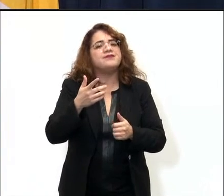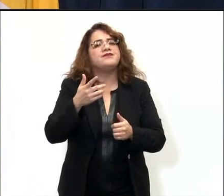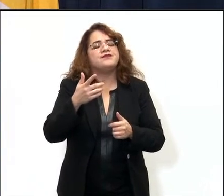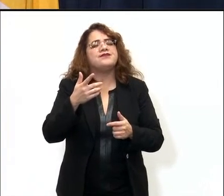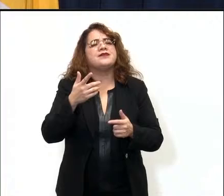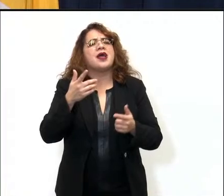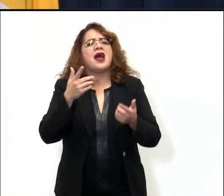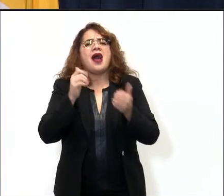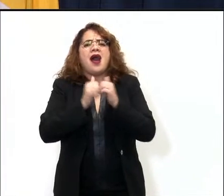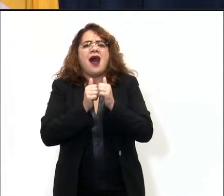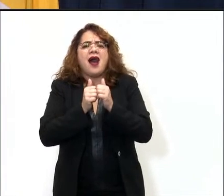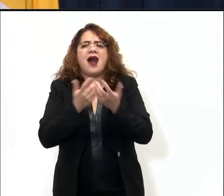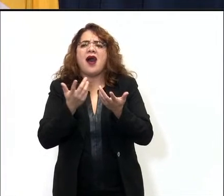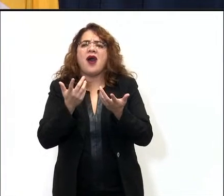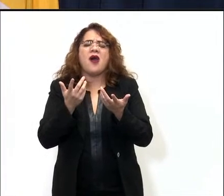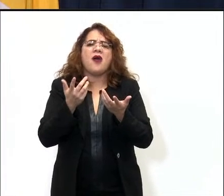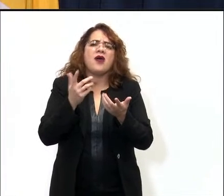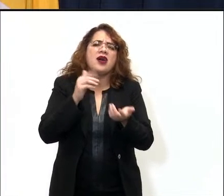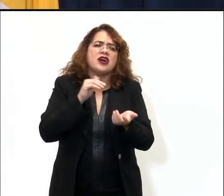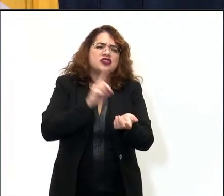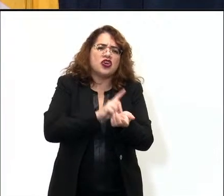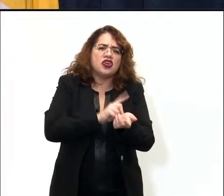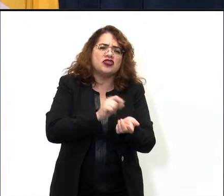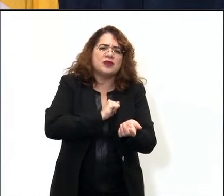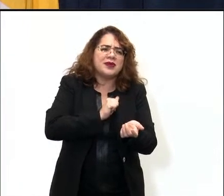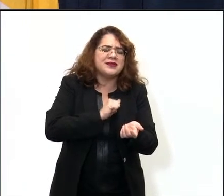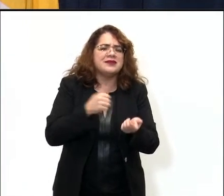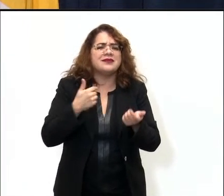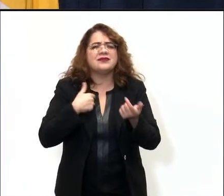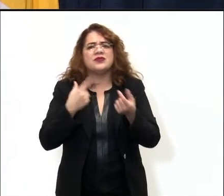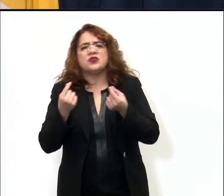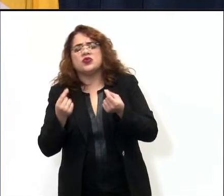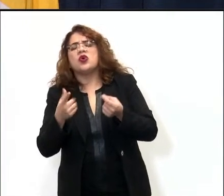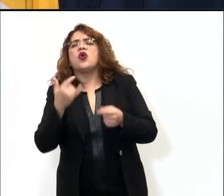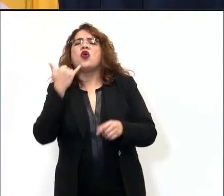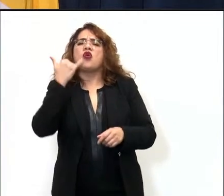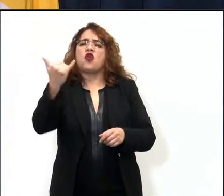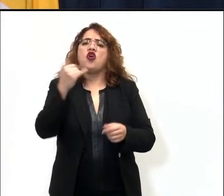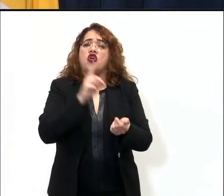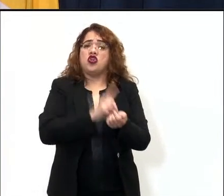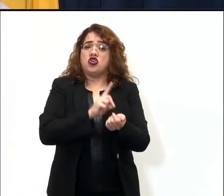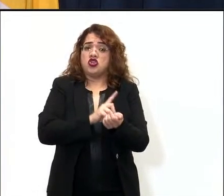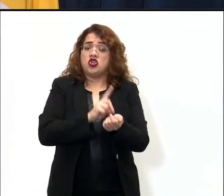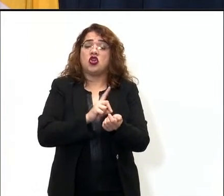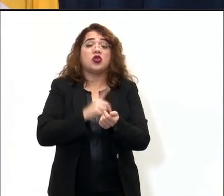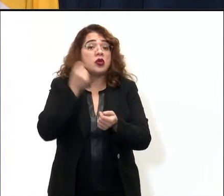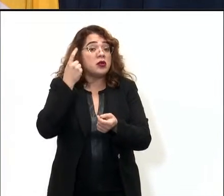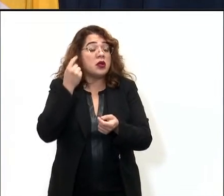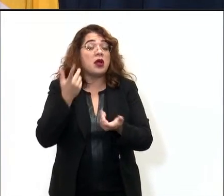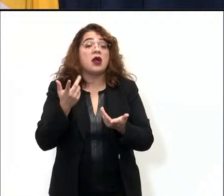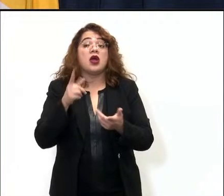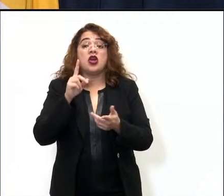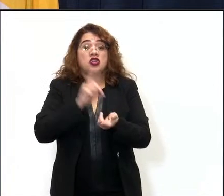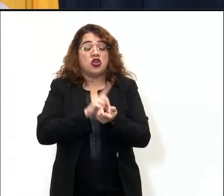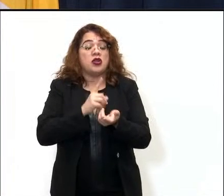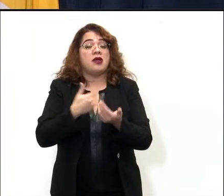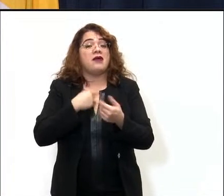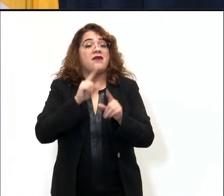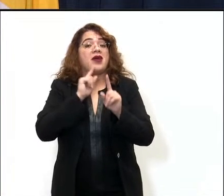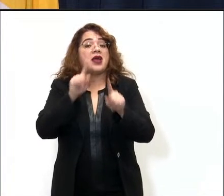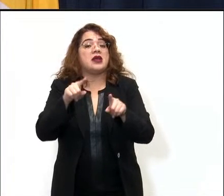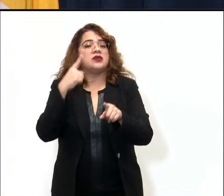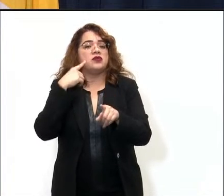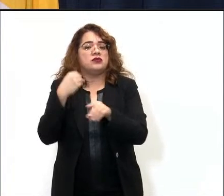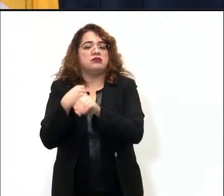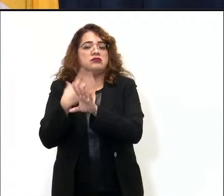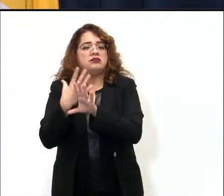un consultorio en persona. Es posible que lo puedan atender por teléfono. Y por supuesto, como